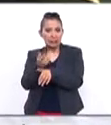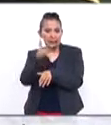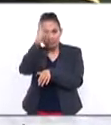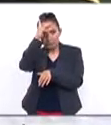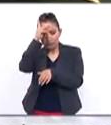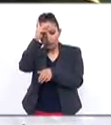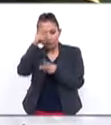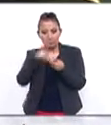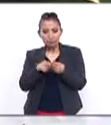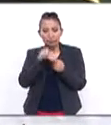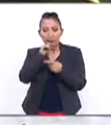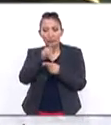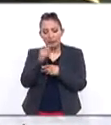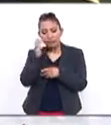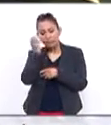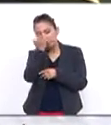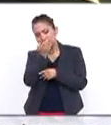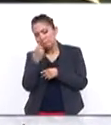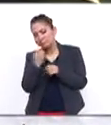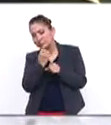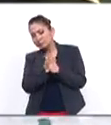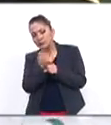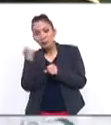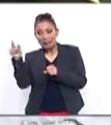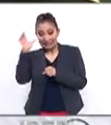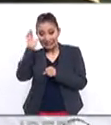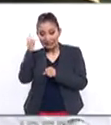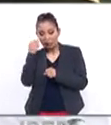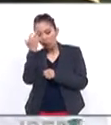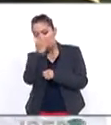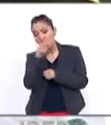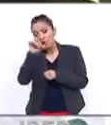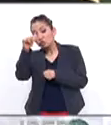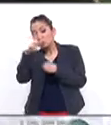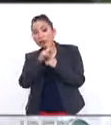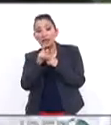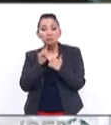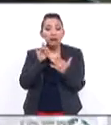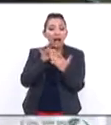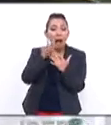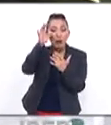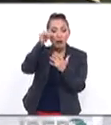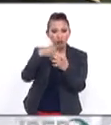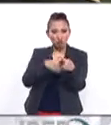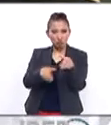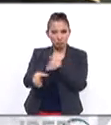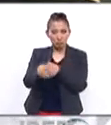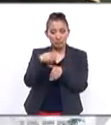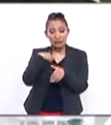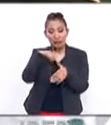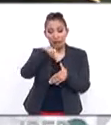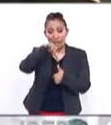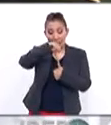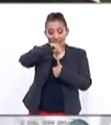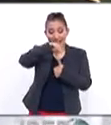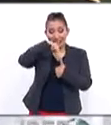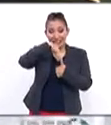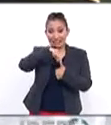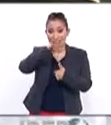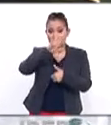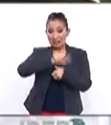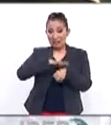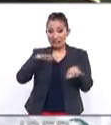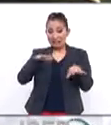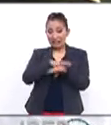Perú, se están explorando oportunidades de parte de China con otros países para acuerdos similares. América Central es donde se ha dado